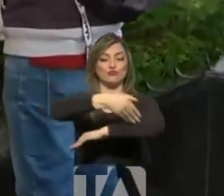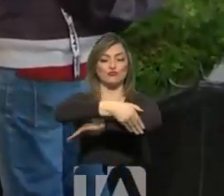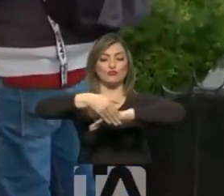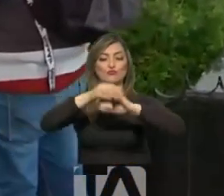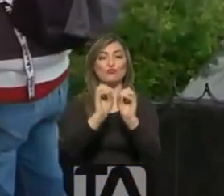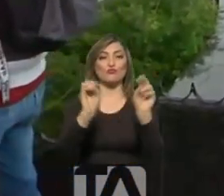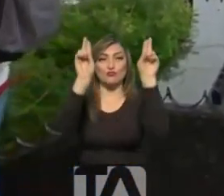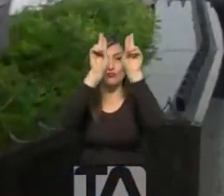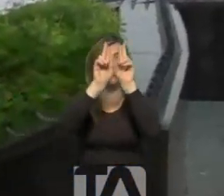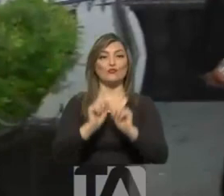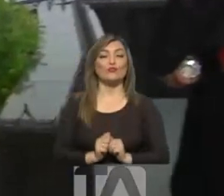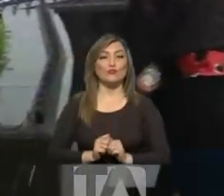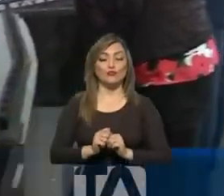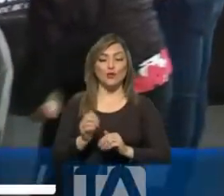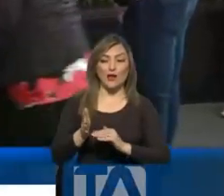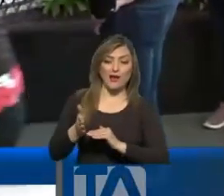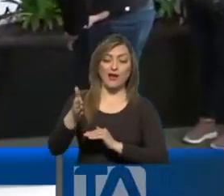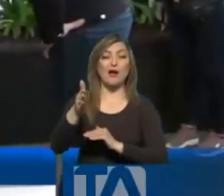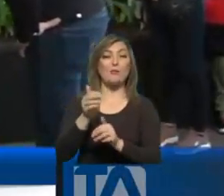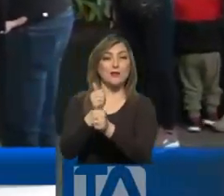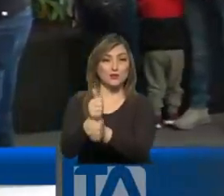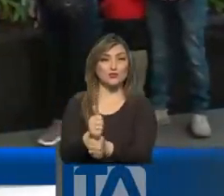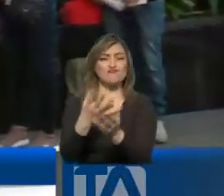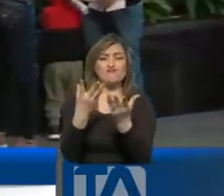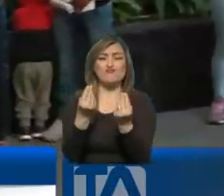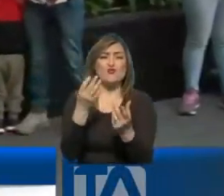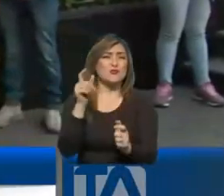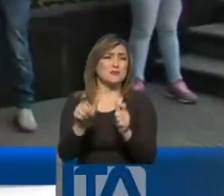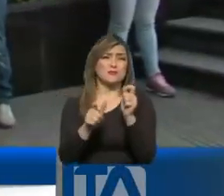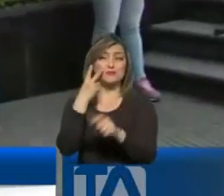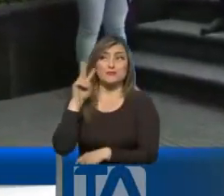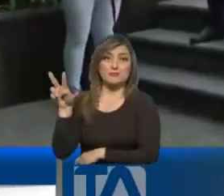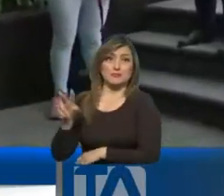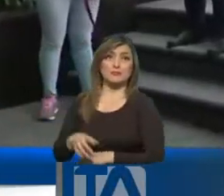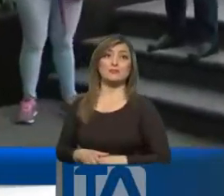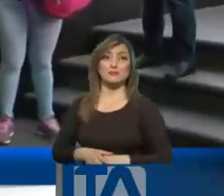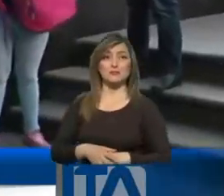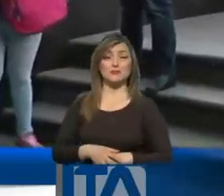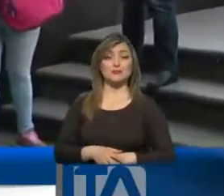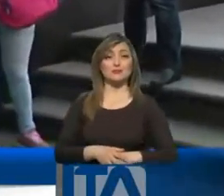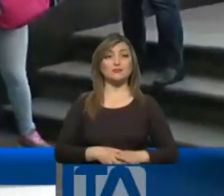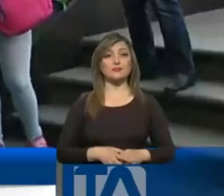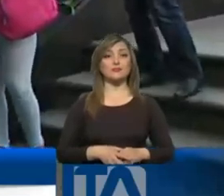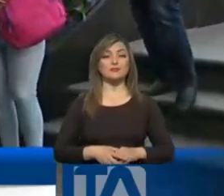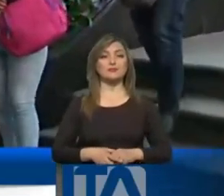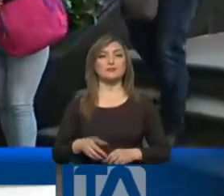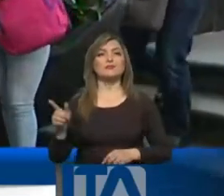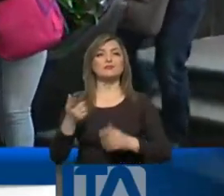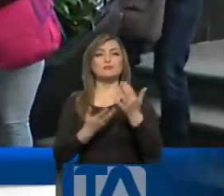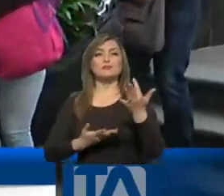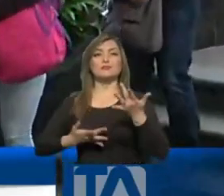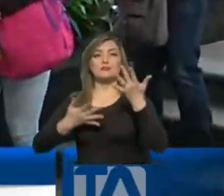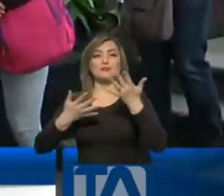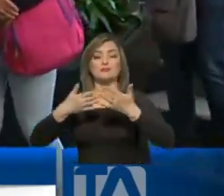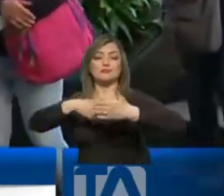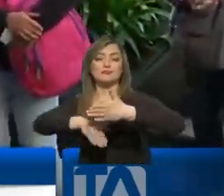la avenida Naciones Unidas y Amazonas, y hay gran cantidad de personas. Ustedes ya pueden ver que a esta hora esperan en los exteriores para